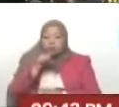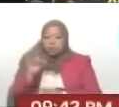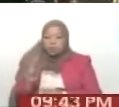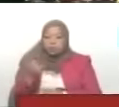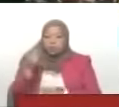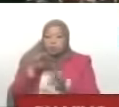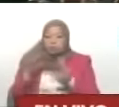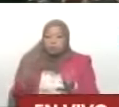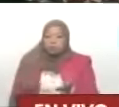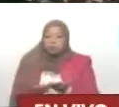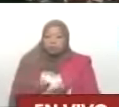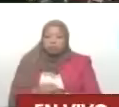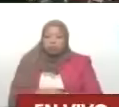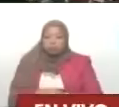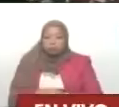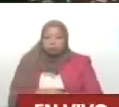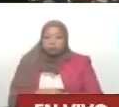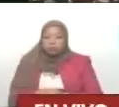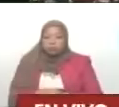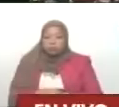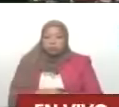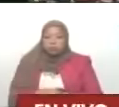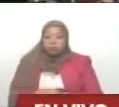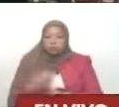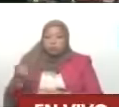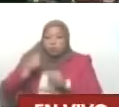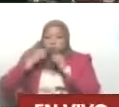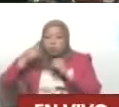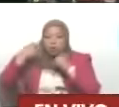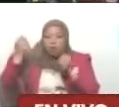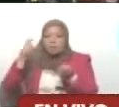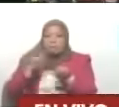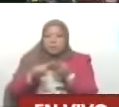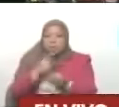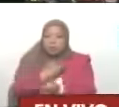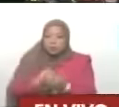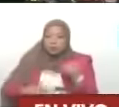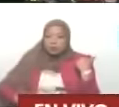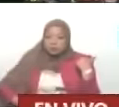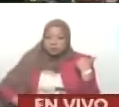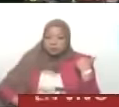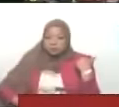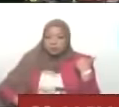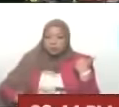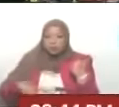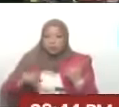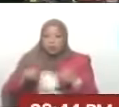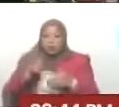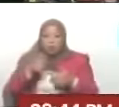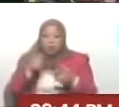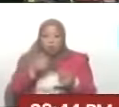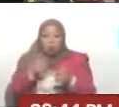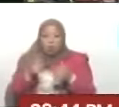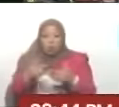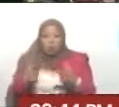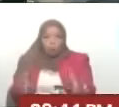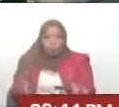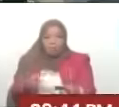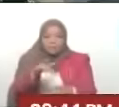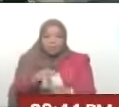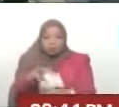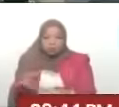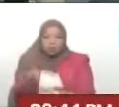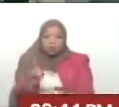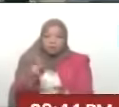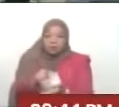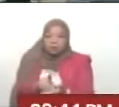en el mundo entero que para una campaña presidencial se hace un casting, se abren las compuertas y